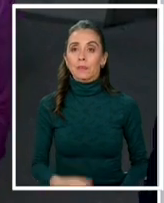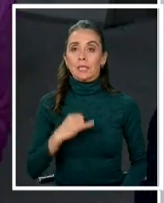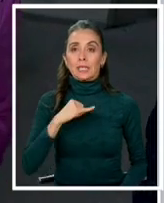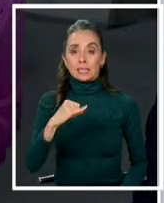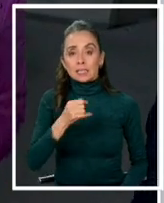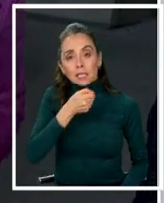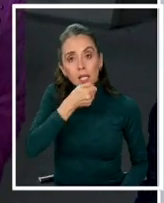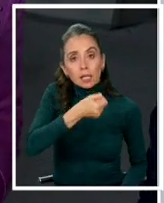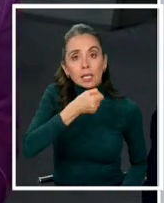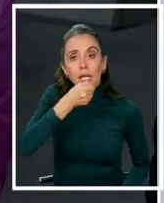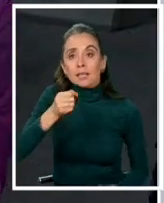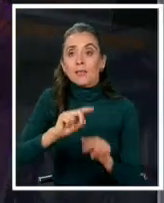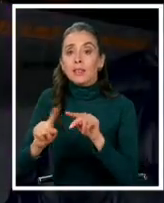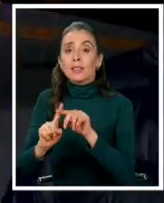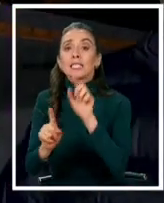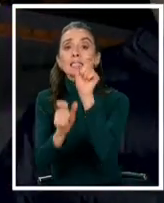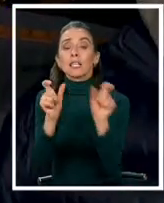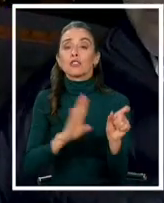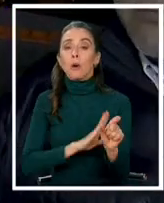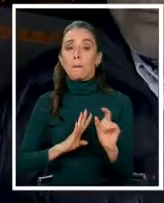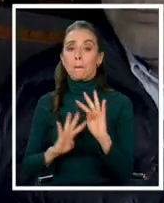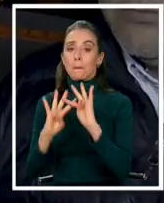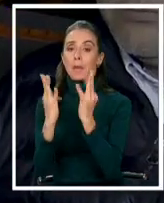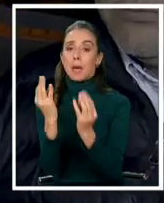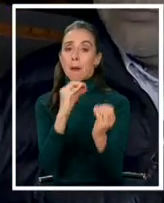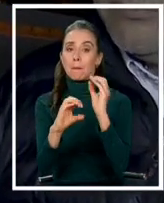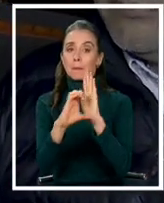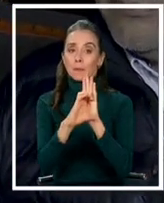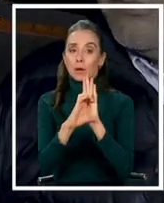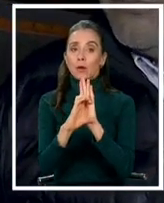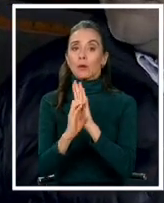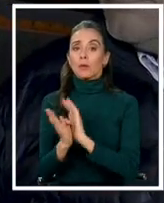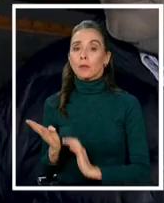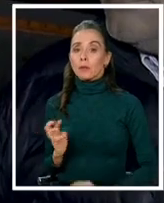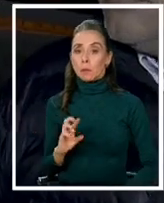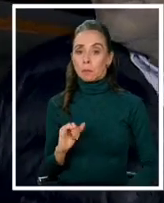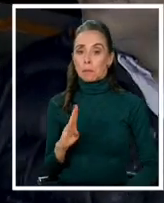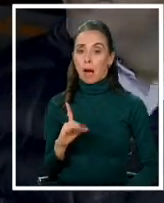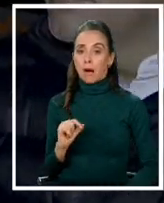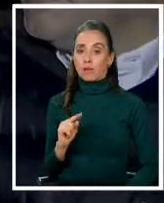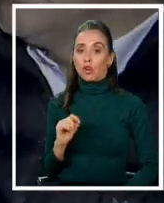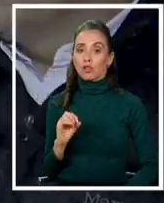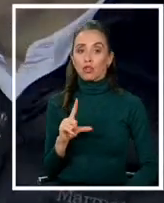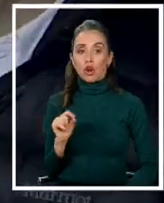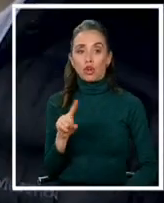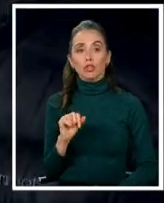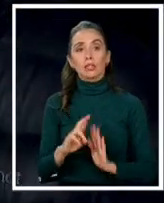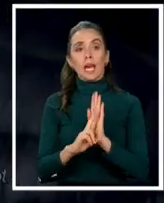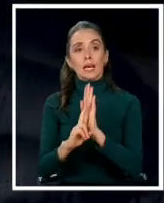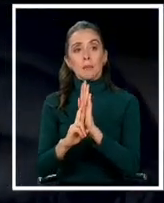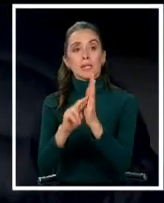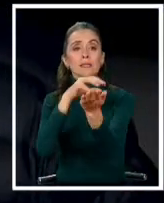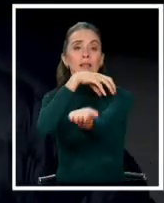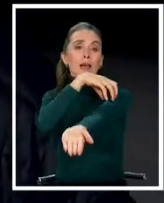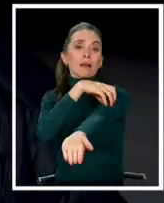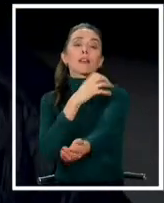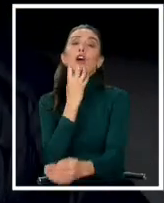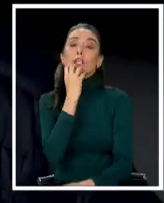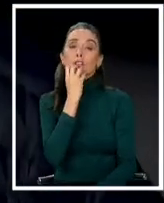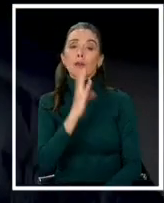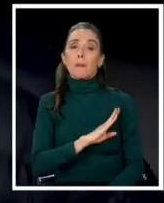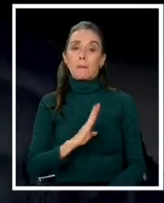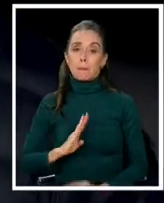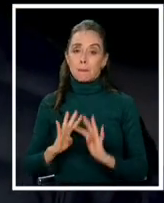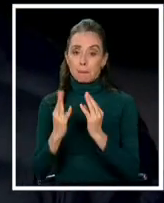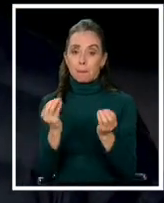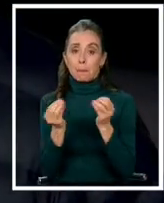Seguimos entrevistando diferentes convencionales constituyentes. Ahora nos acompaña Pablo Tolosa, representante de la región de Antofagasta y convencional